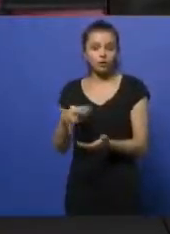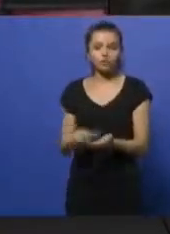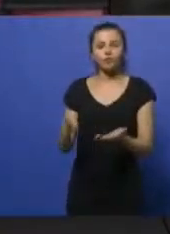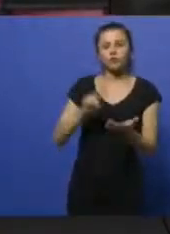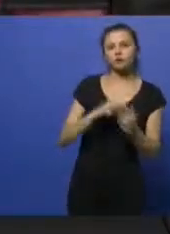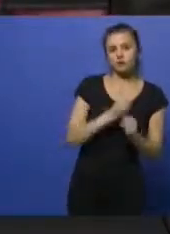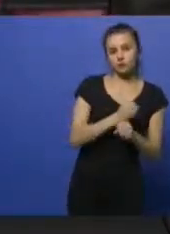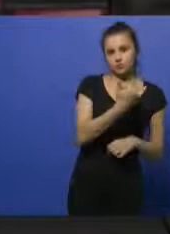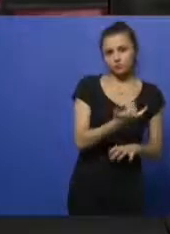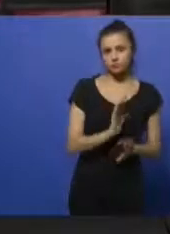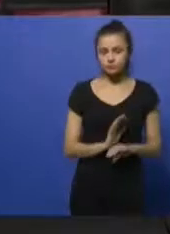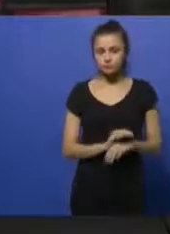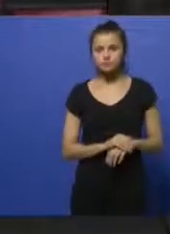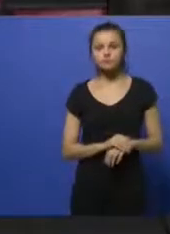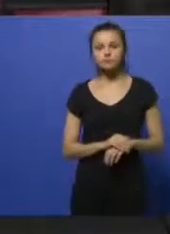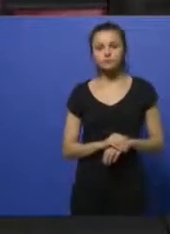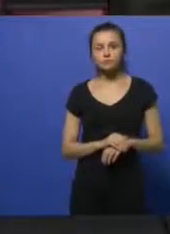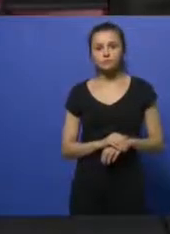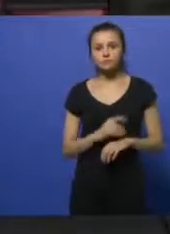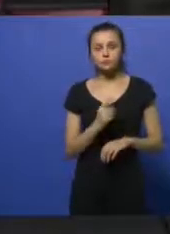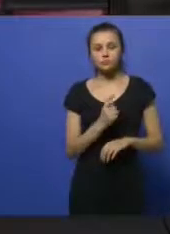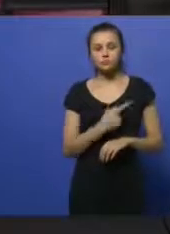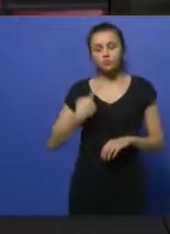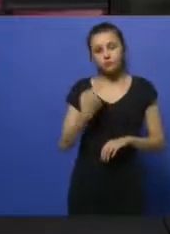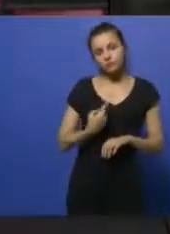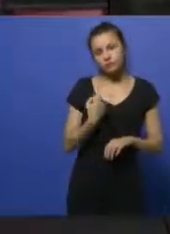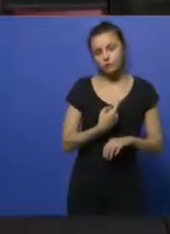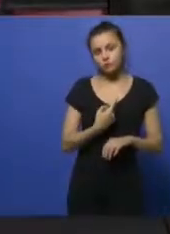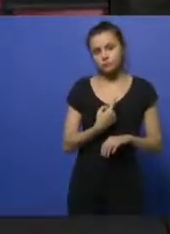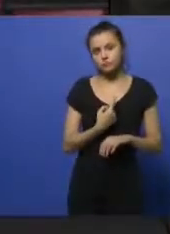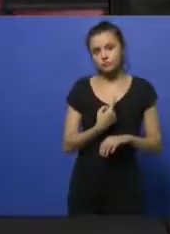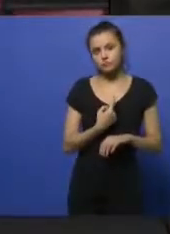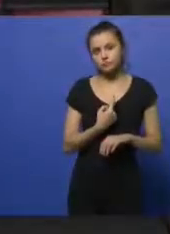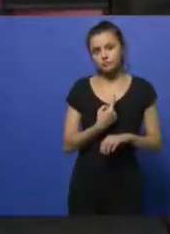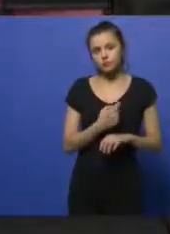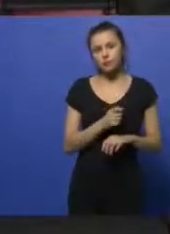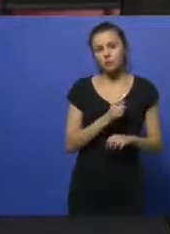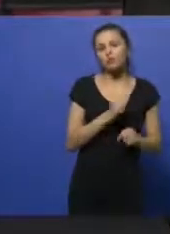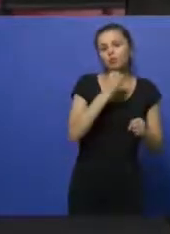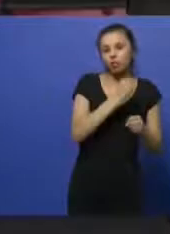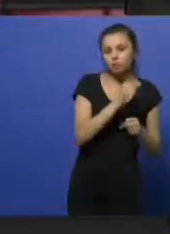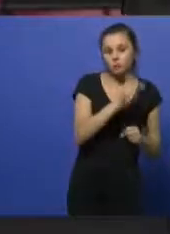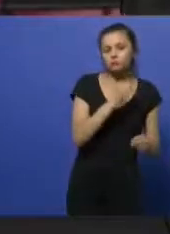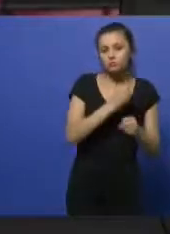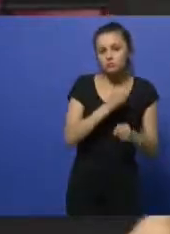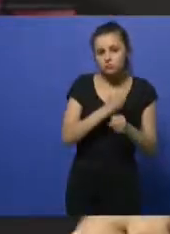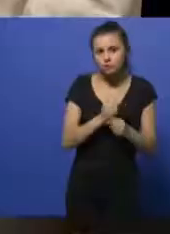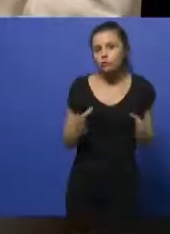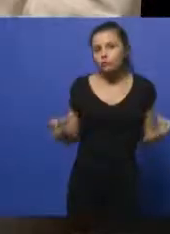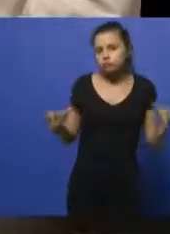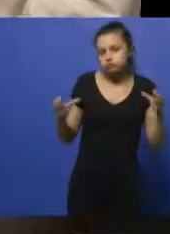dar nosotros, los trabajadores. Nosotros, no solamente como organización, sino como cada trabajador, uh-huh, todo en el